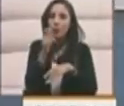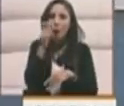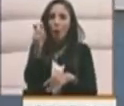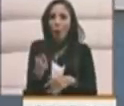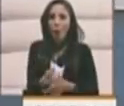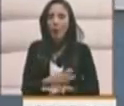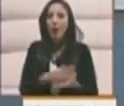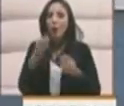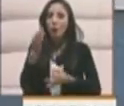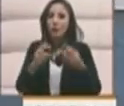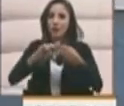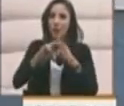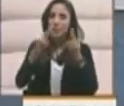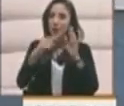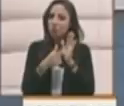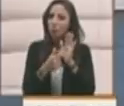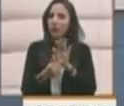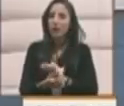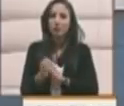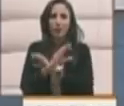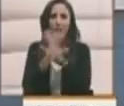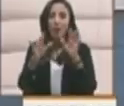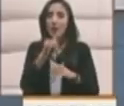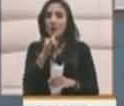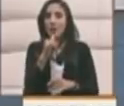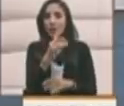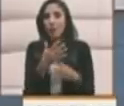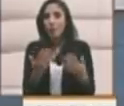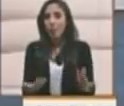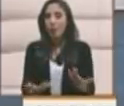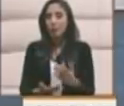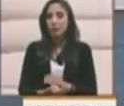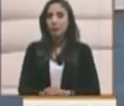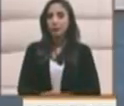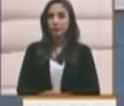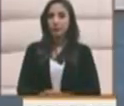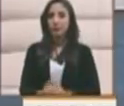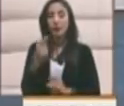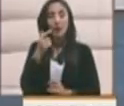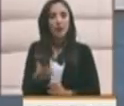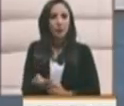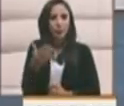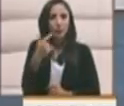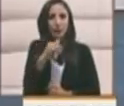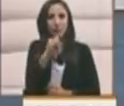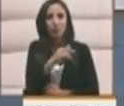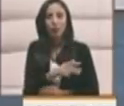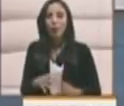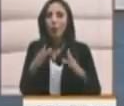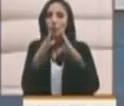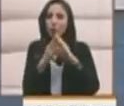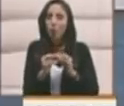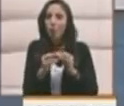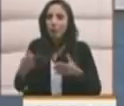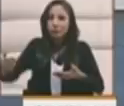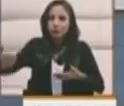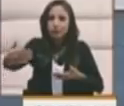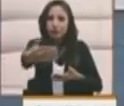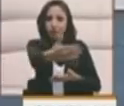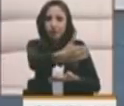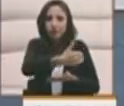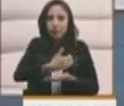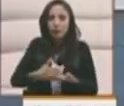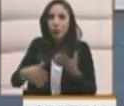Interior, Justicia y Paz, quien anunció, y esto es importantísimo, los bienes incautados que poseía en nuestro